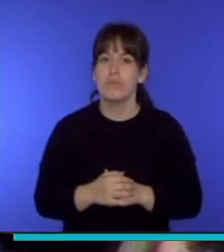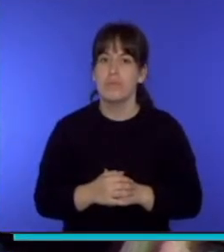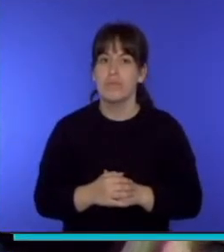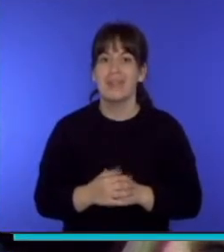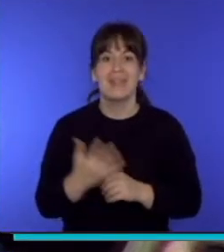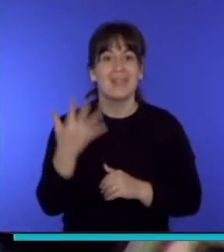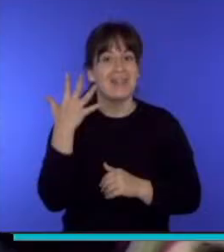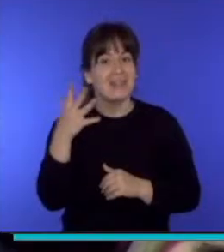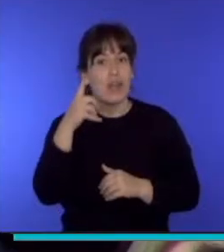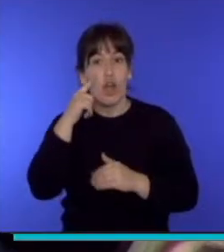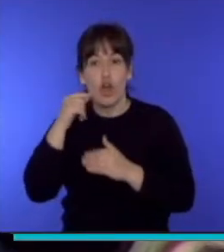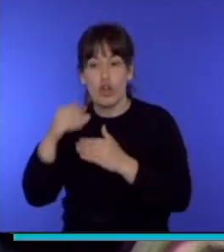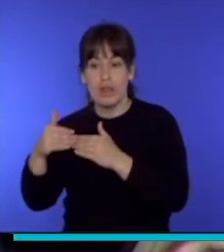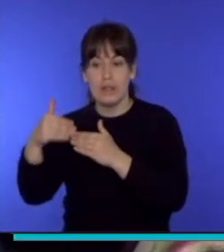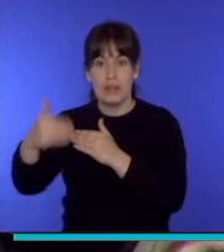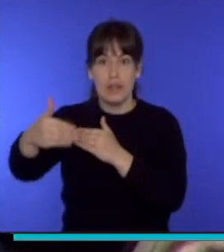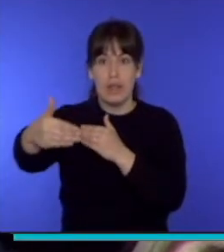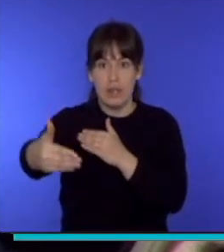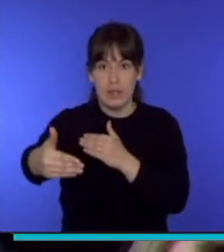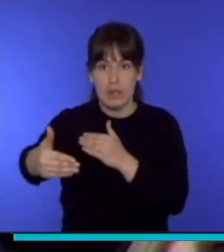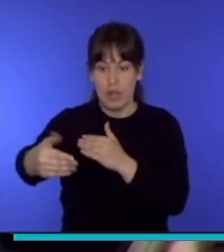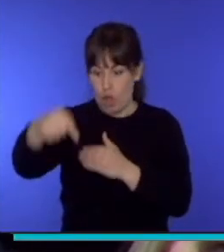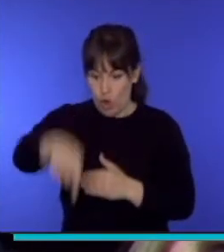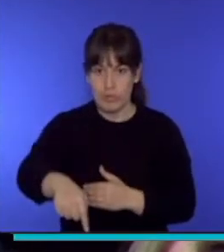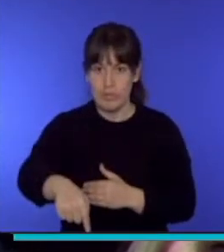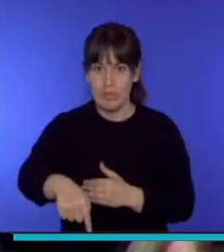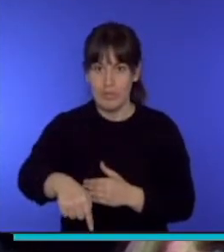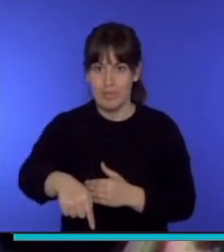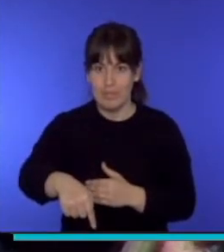5 días hábiles después, es hoy.